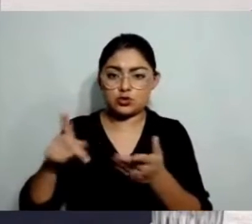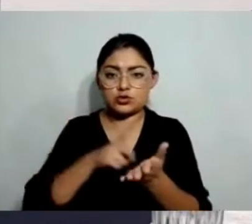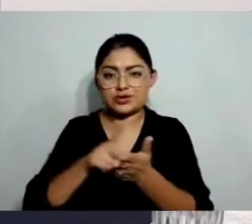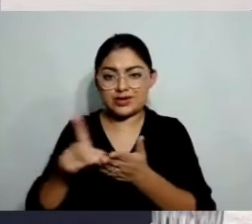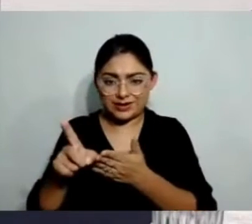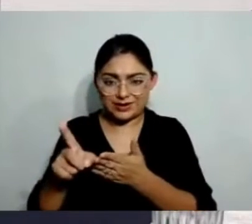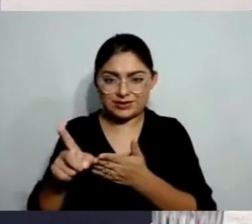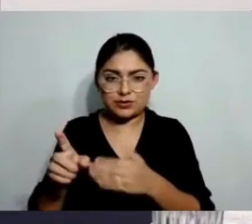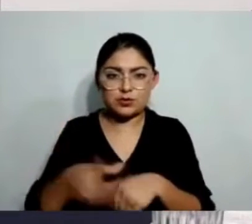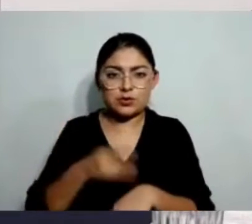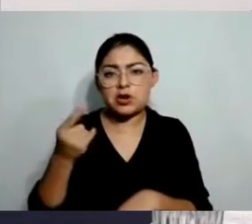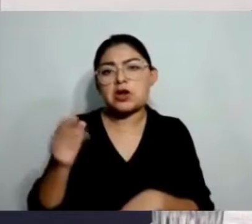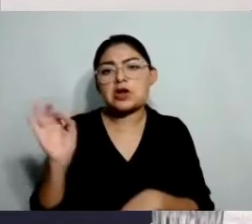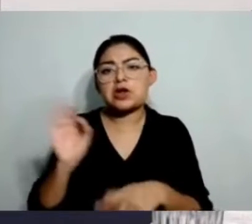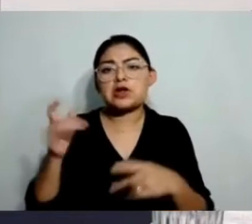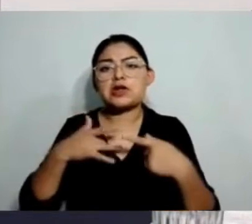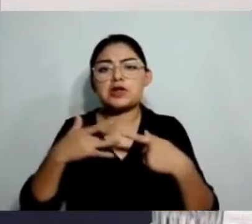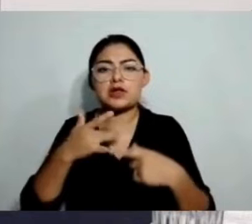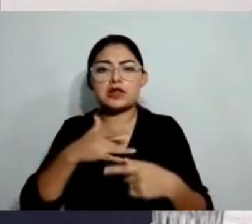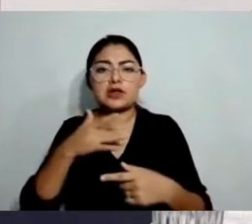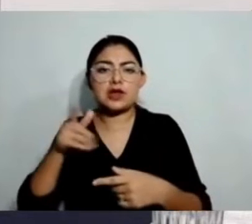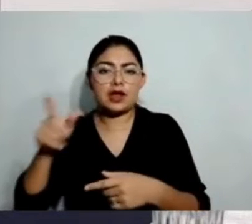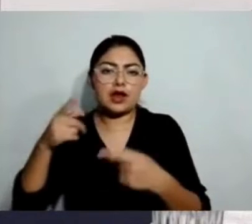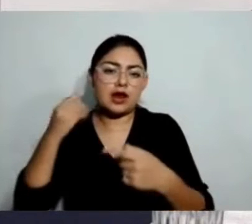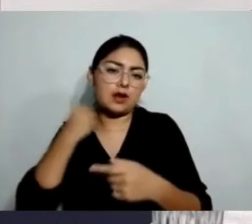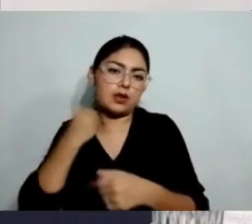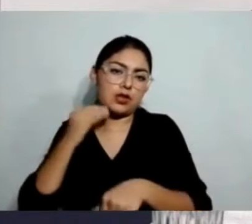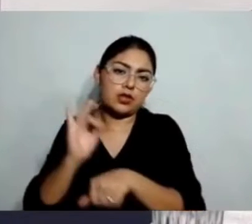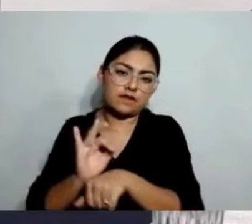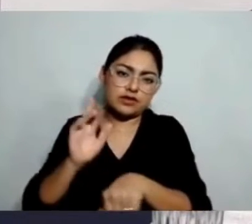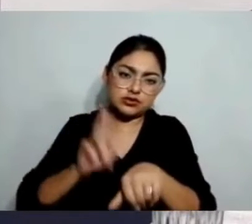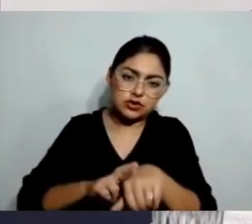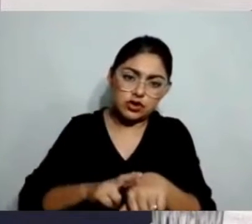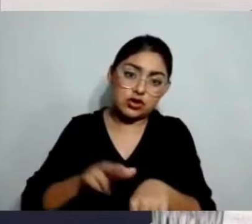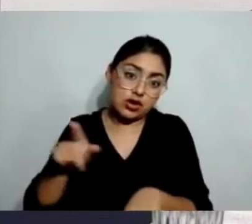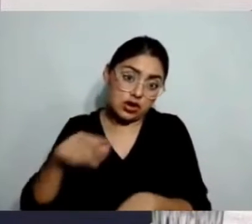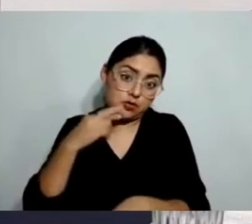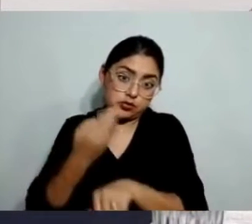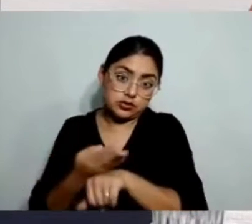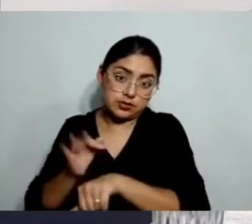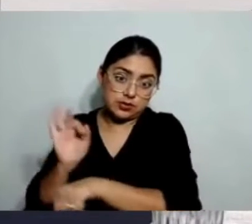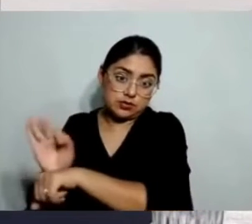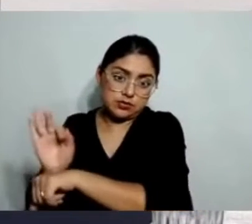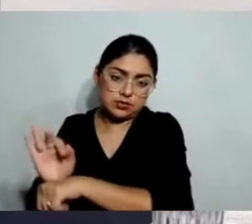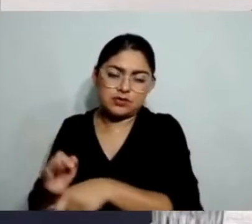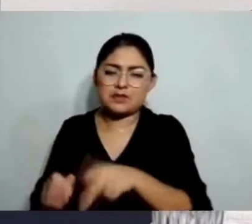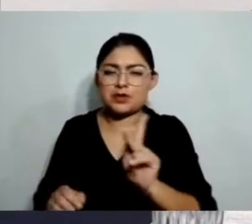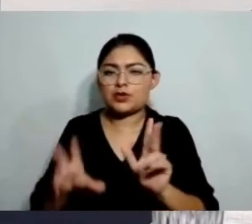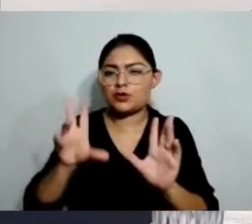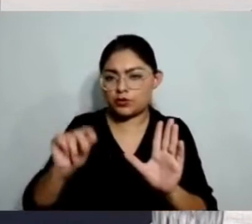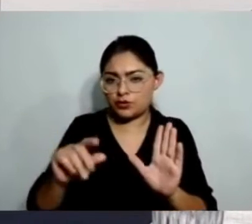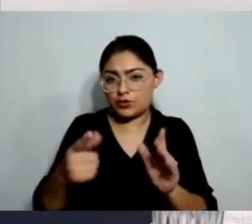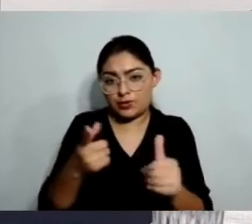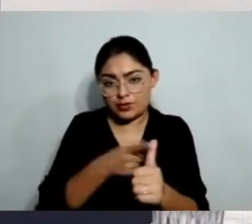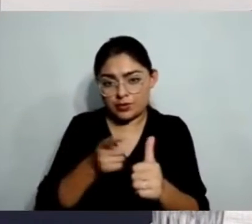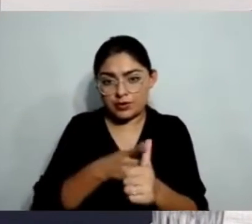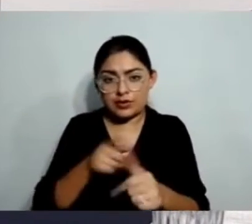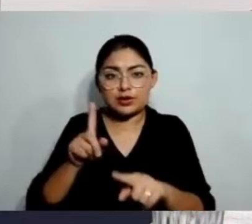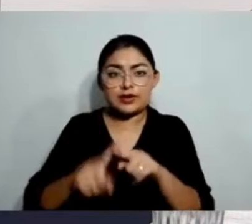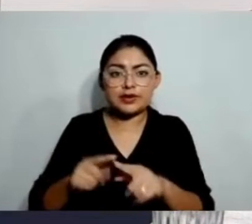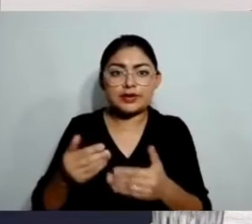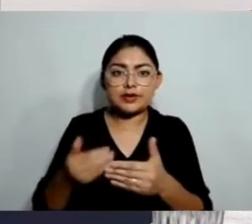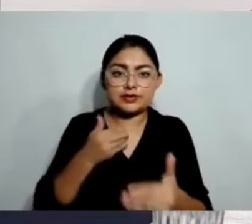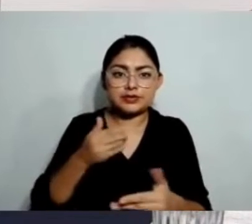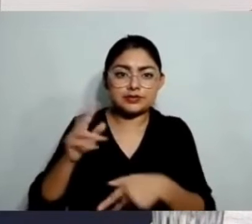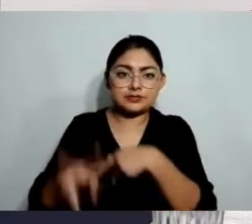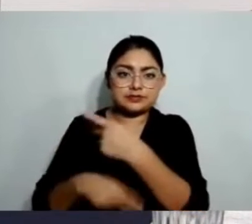volada pero antes de ver a la persona defensora llega ante el Ministerio Público y ahí le de